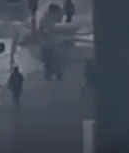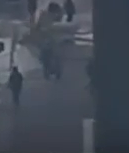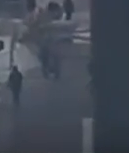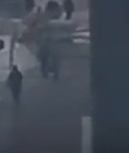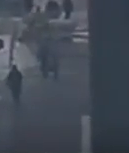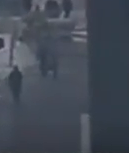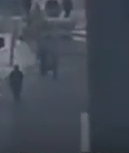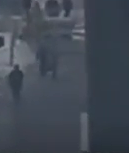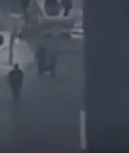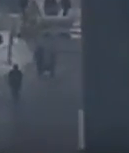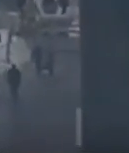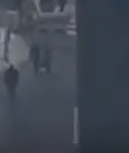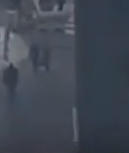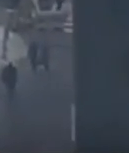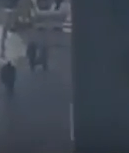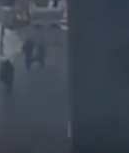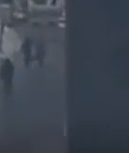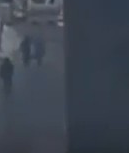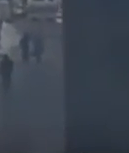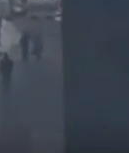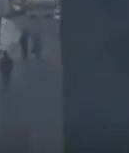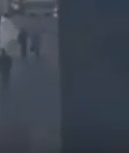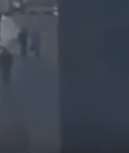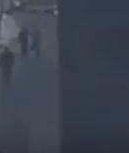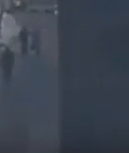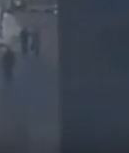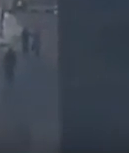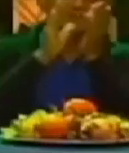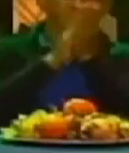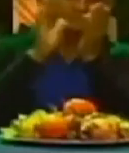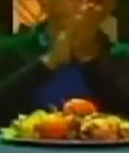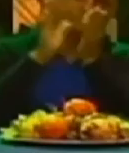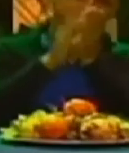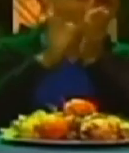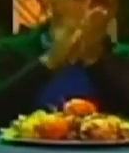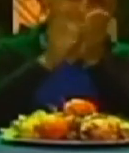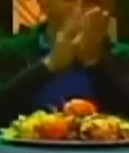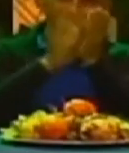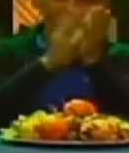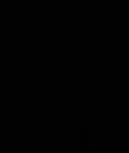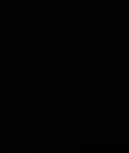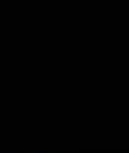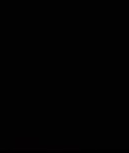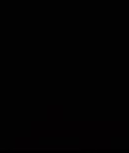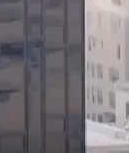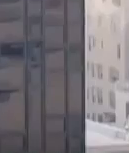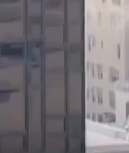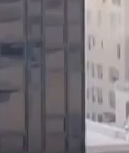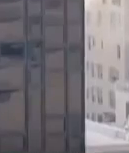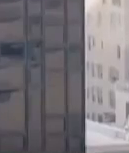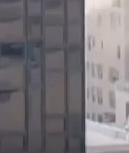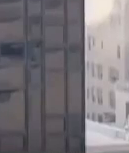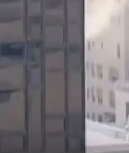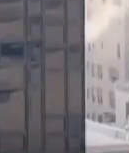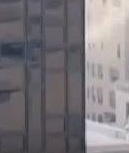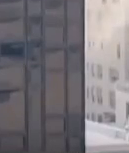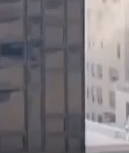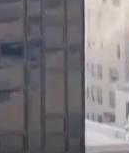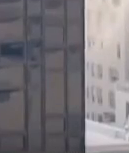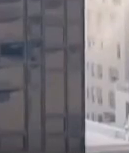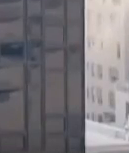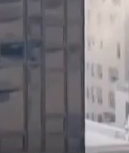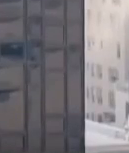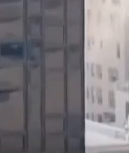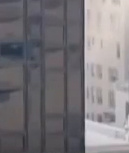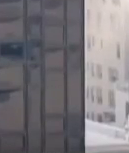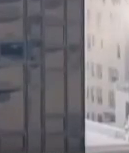que las Torres Trump son una de las más emblemáticas de Nueva York y además por eso vemos esa gran movilización de bomberos ahí en torno